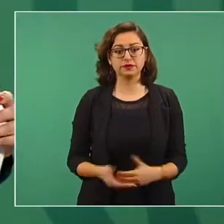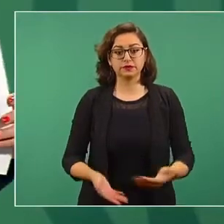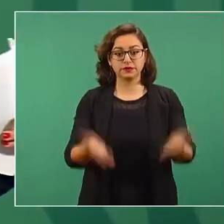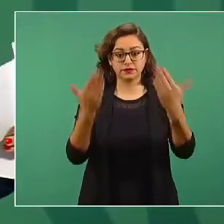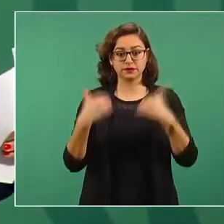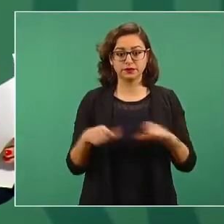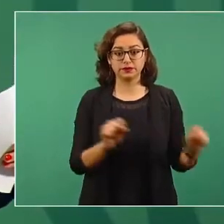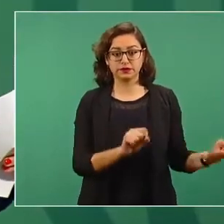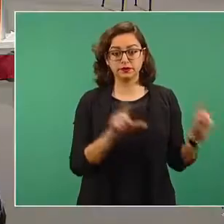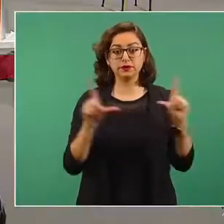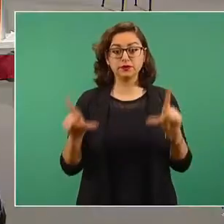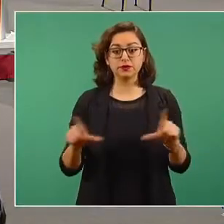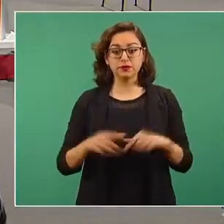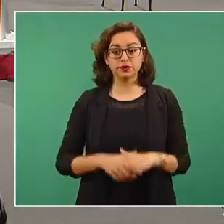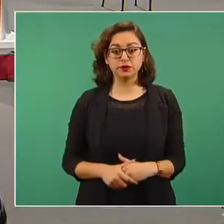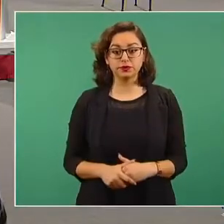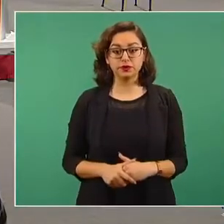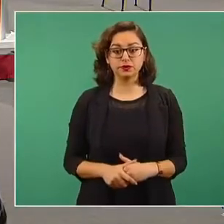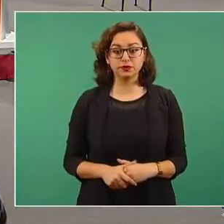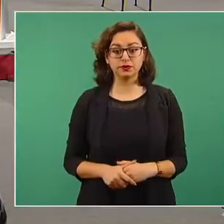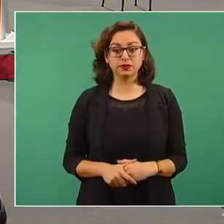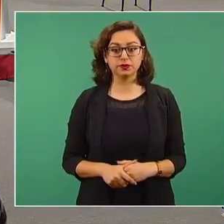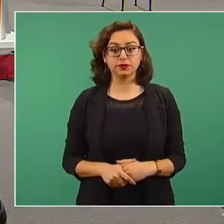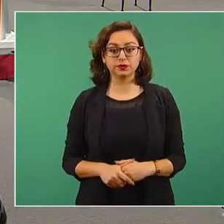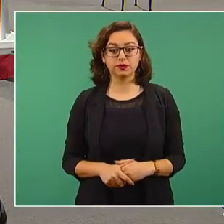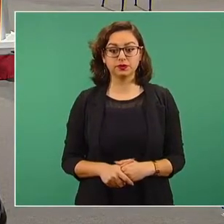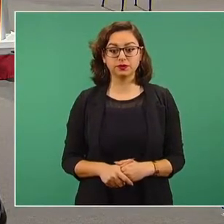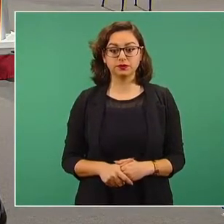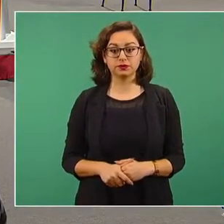Siguiente presentación, por favor.